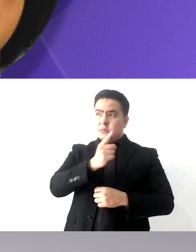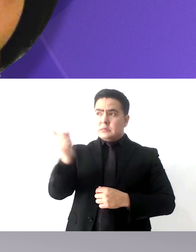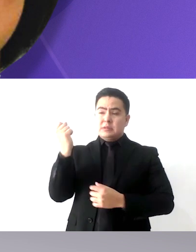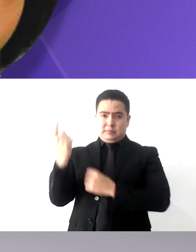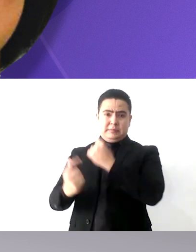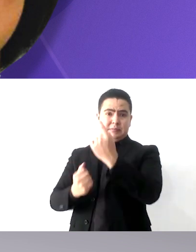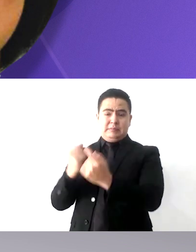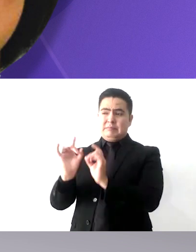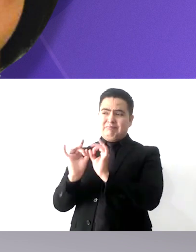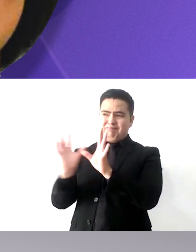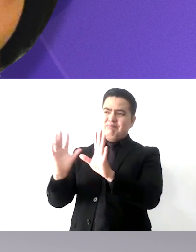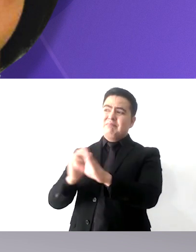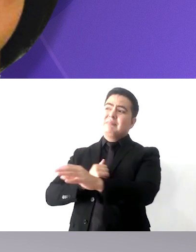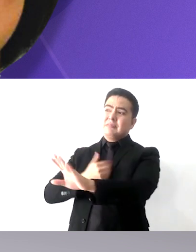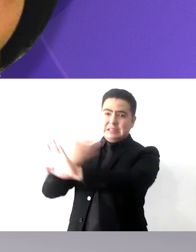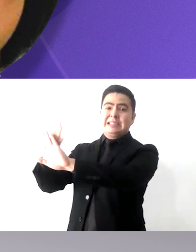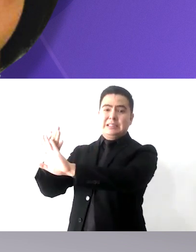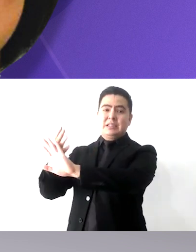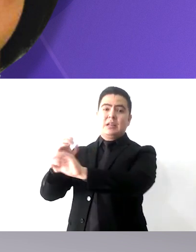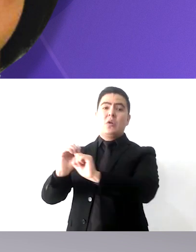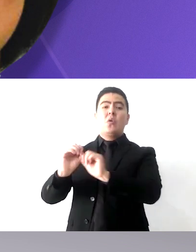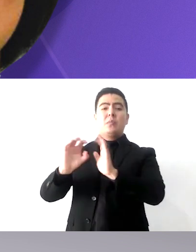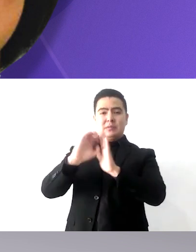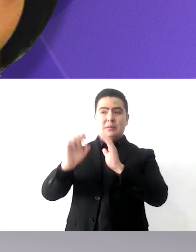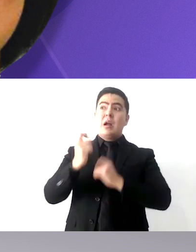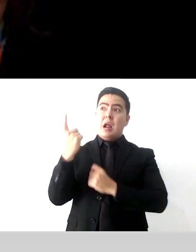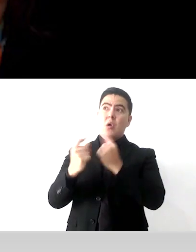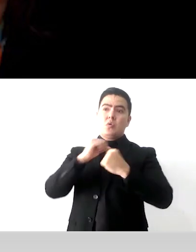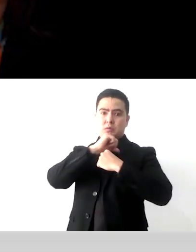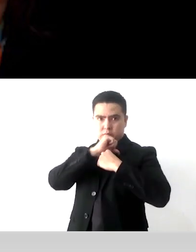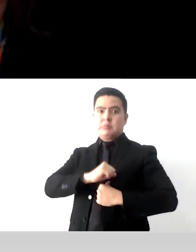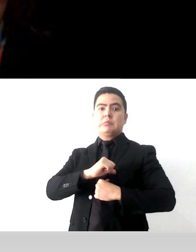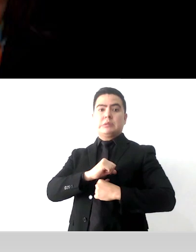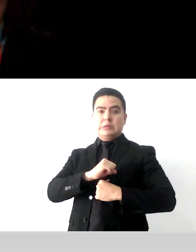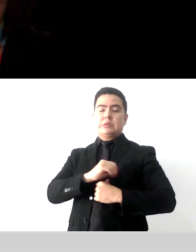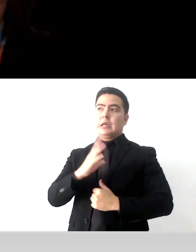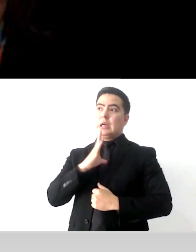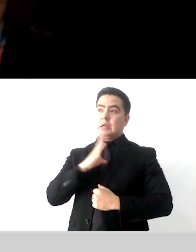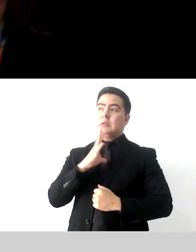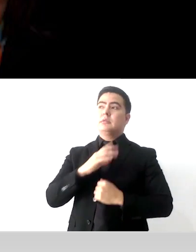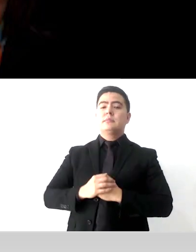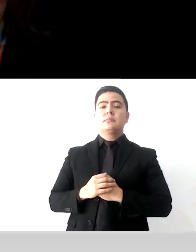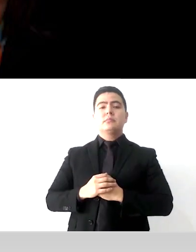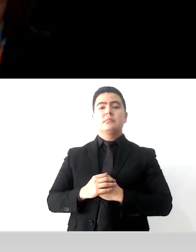dado las agresiones dirigidas a incluso a autoridades electorales. Así es, ha habido